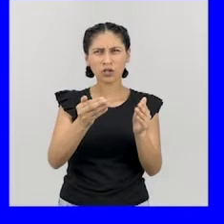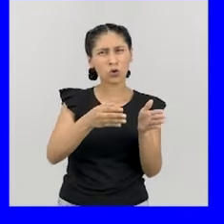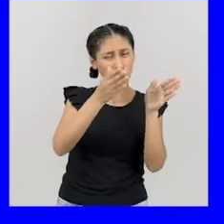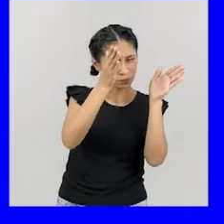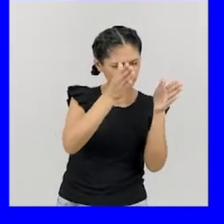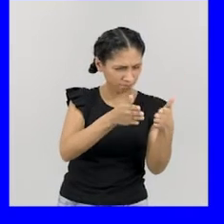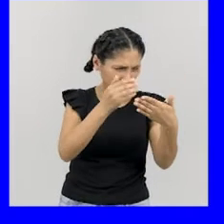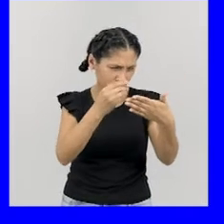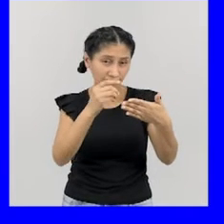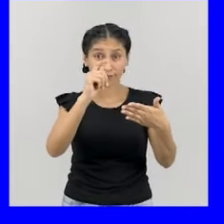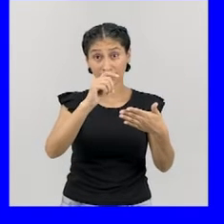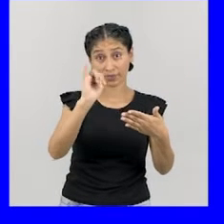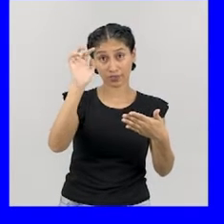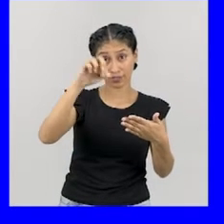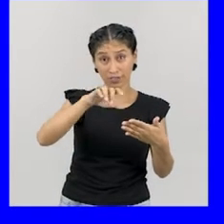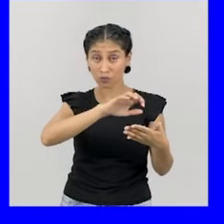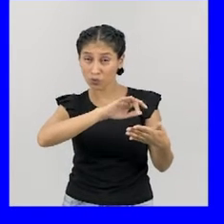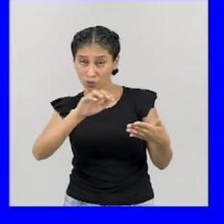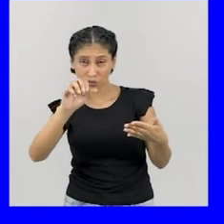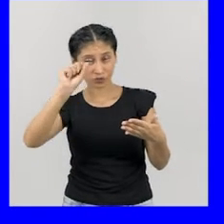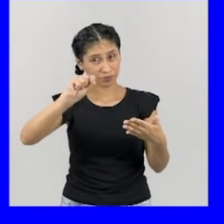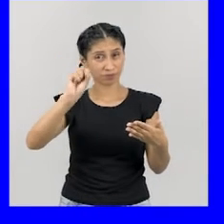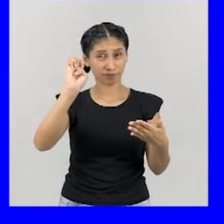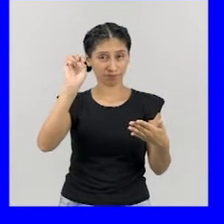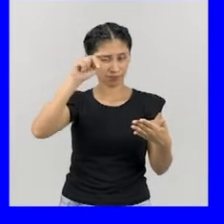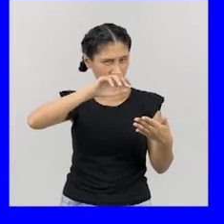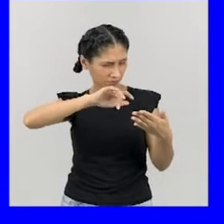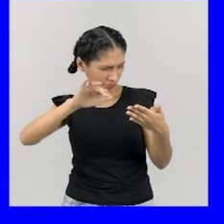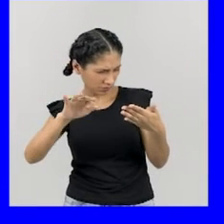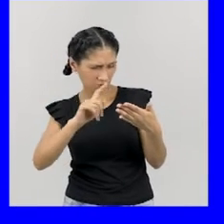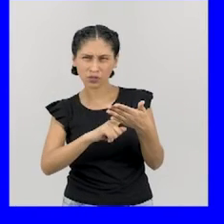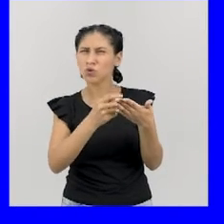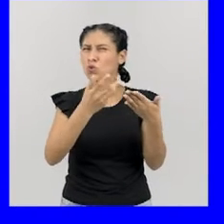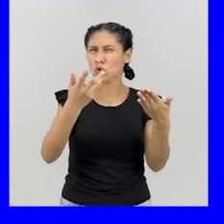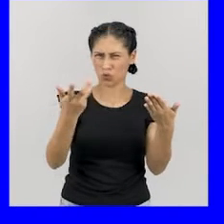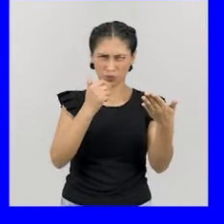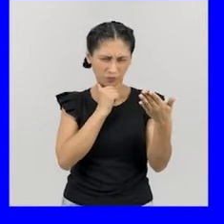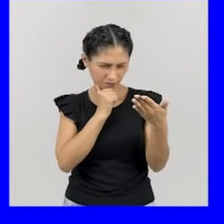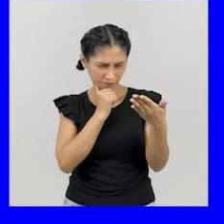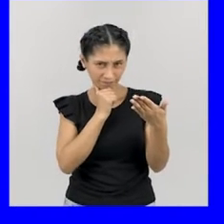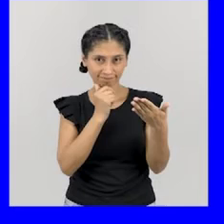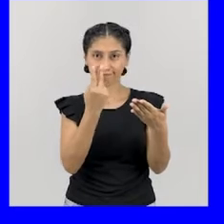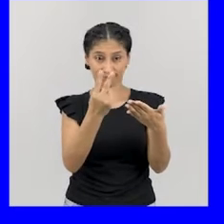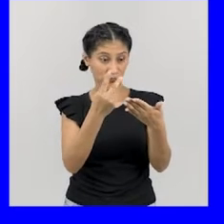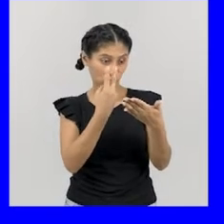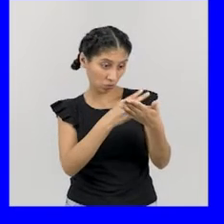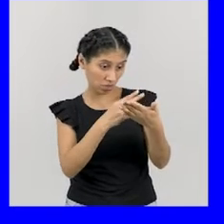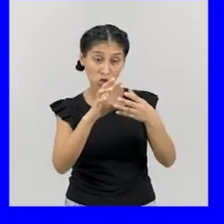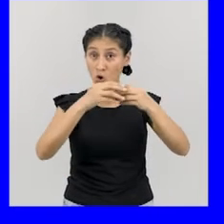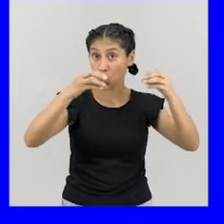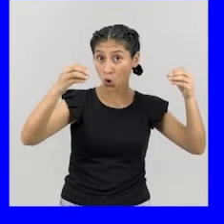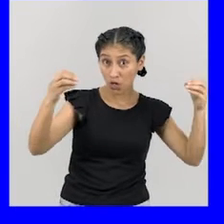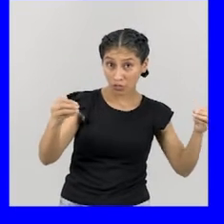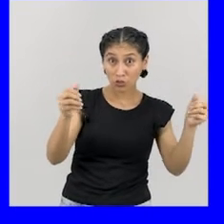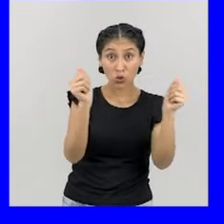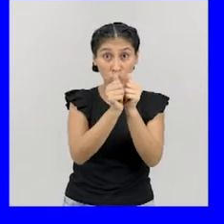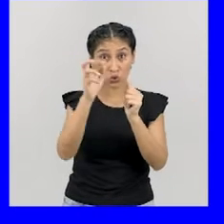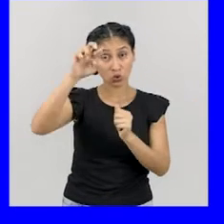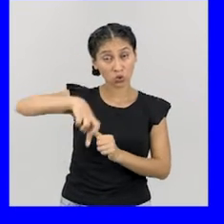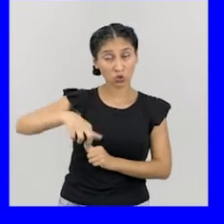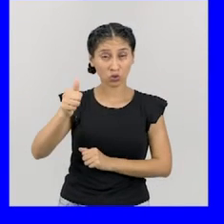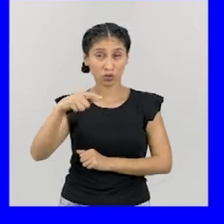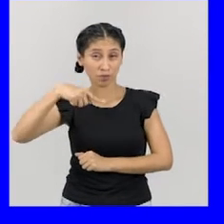y semántico que se emplean para explicitar las relaciones que se dan entre las partes del texto, sobre todo entre oraciones y